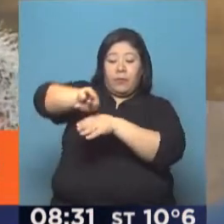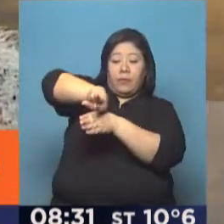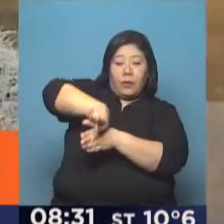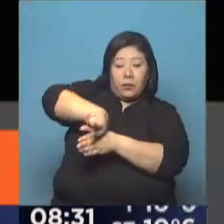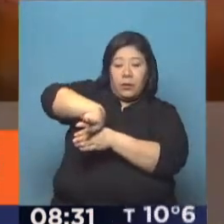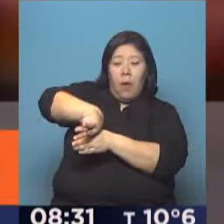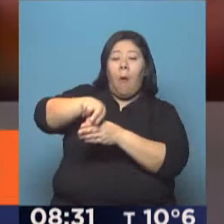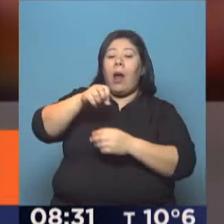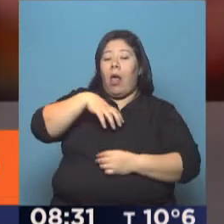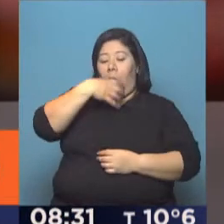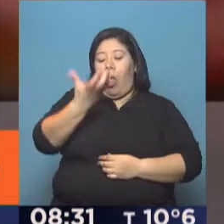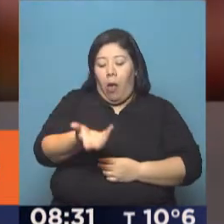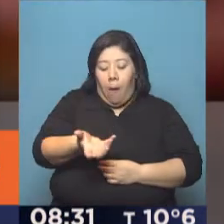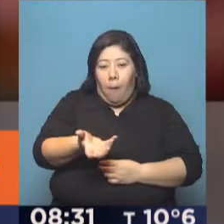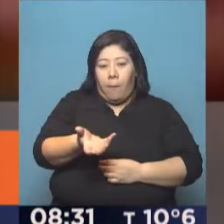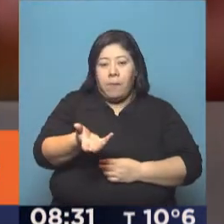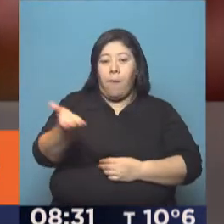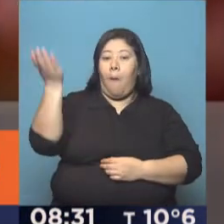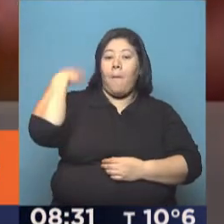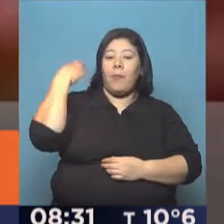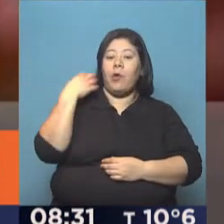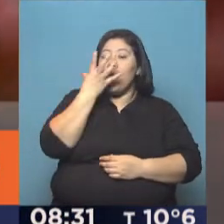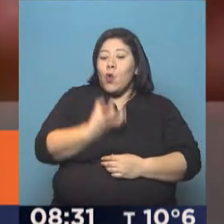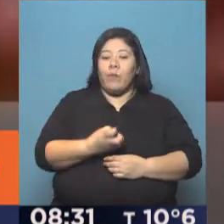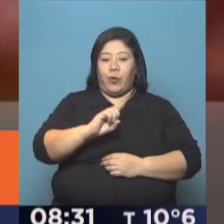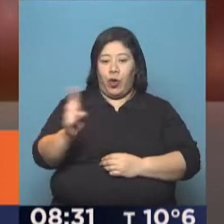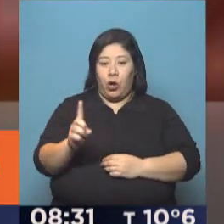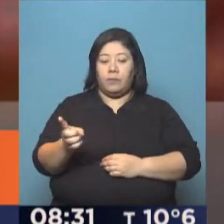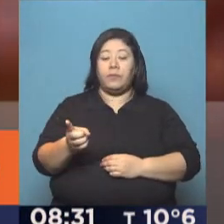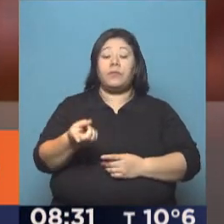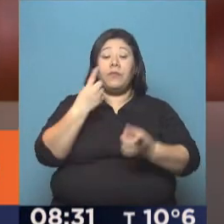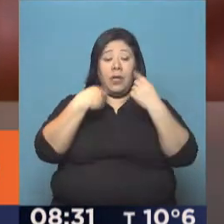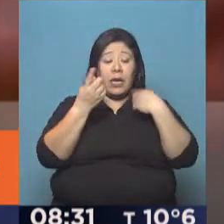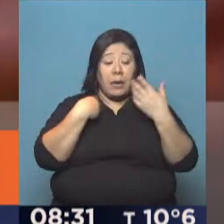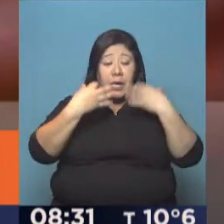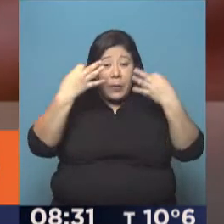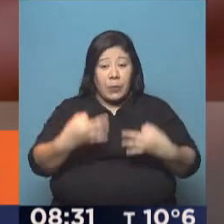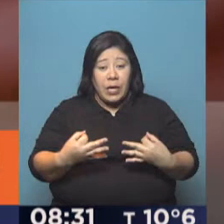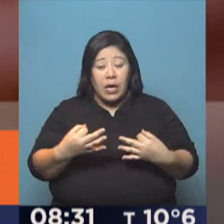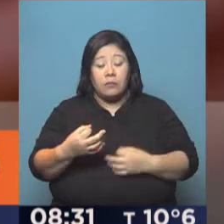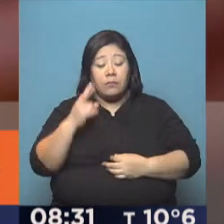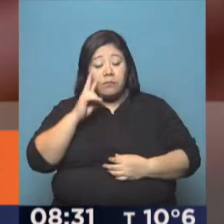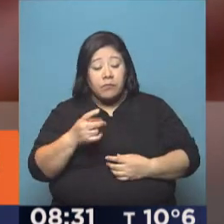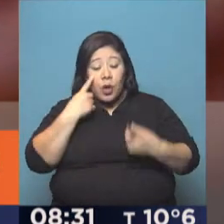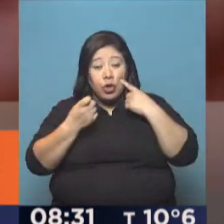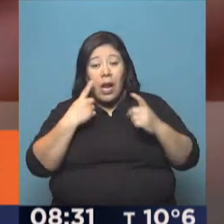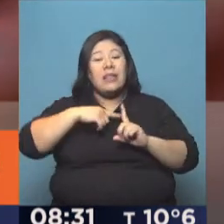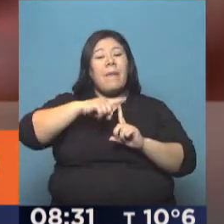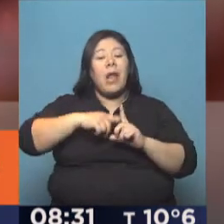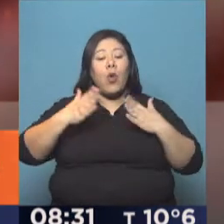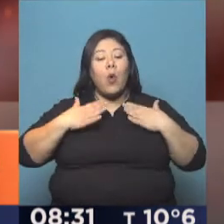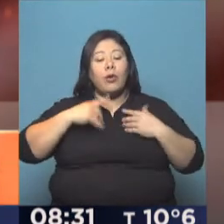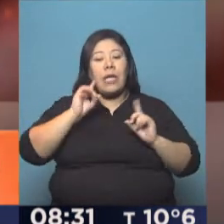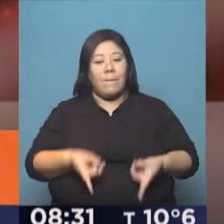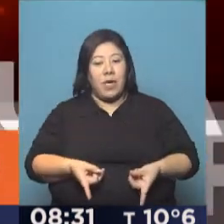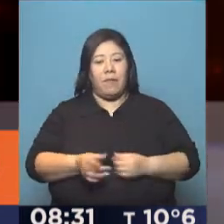sus pulmones, cubrirlo. Hay que fijarse que respire y que tenga la vía aérea permeable y hay que controlarle la temperatura. En